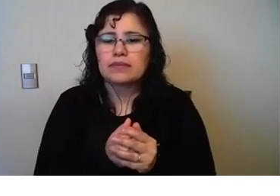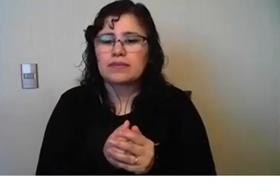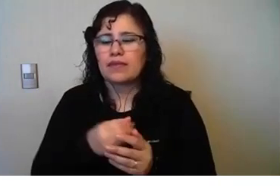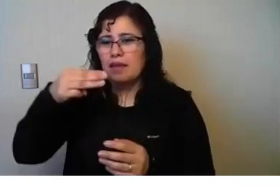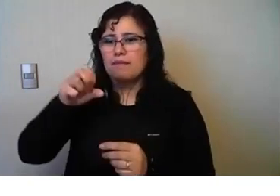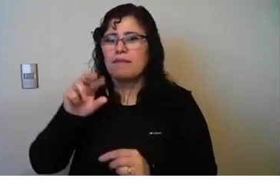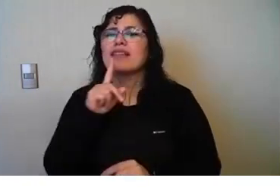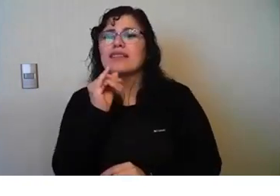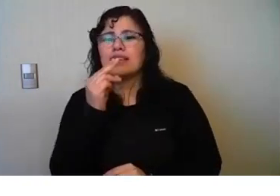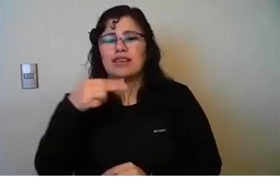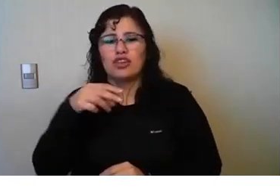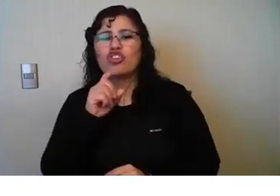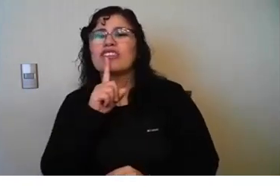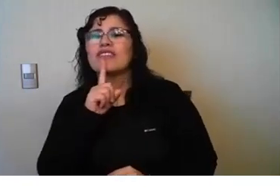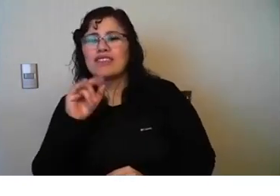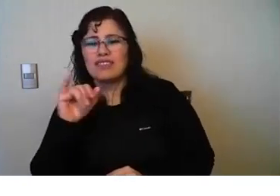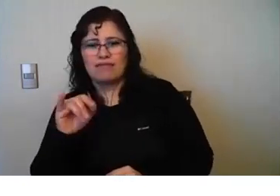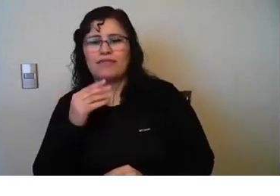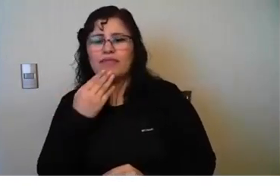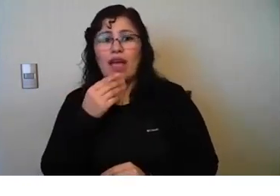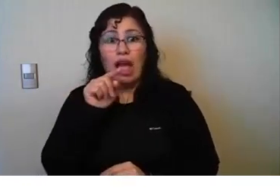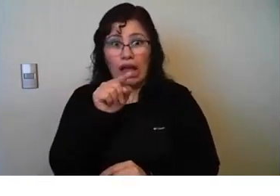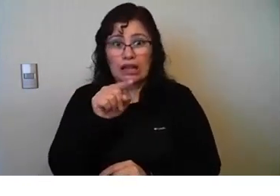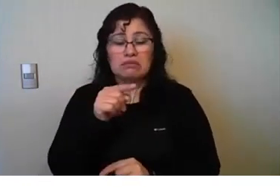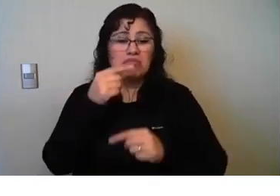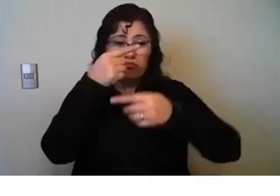Martinotti, etc. Hay una serie de